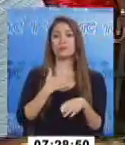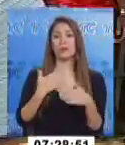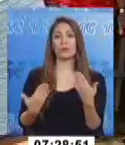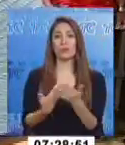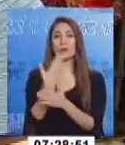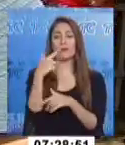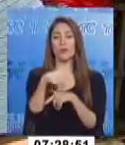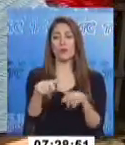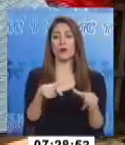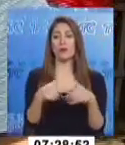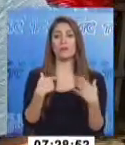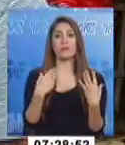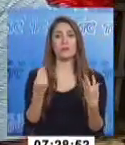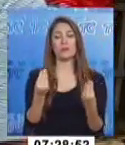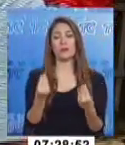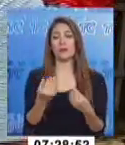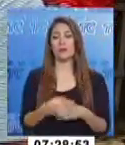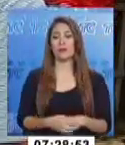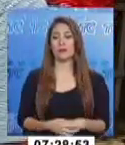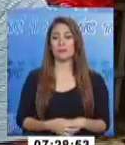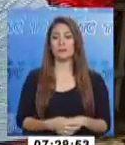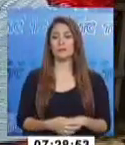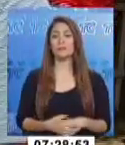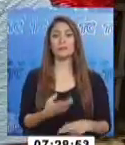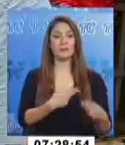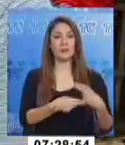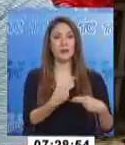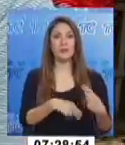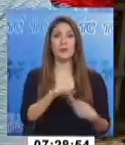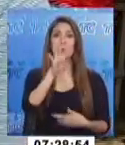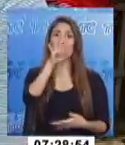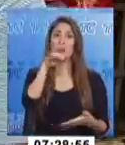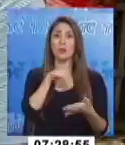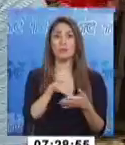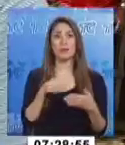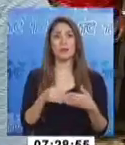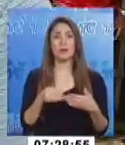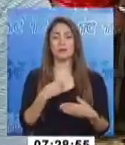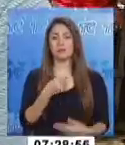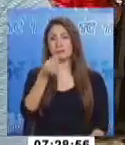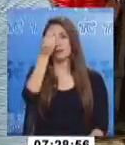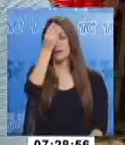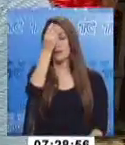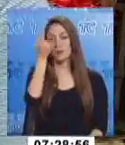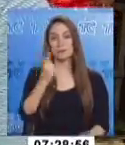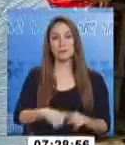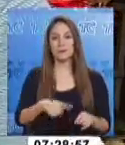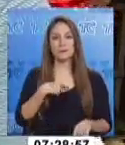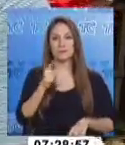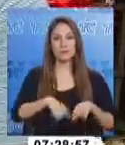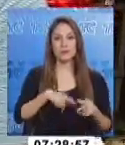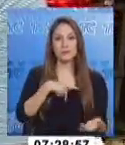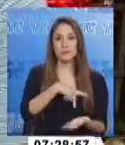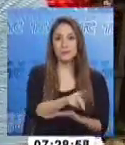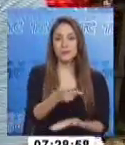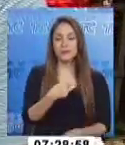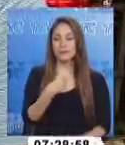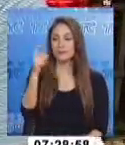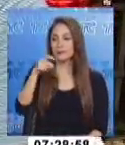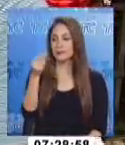Tengo muchas deudas, tengo como debo la gente que me ha dado negocio, debo como $4.000. Pero no puedo cancelar hasta que